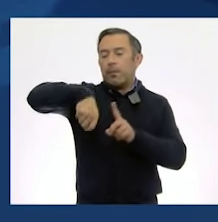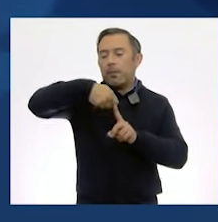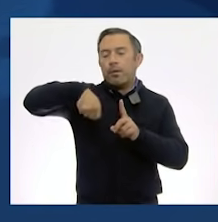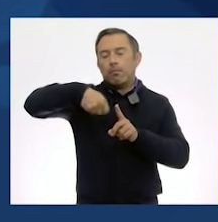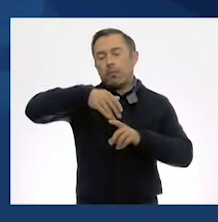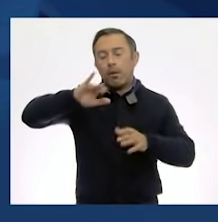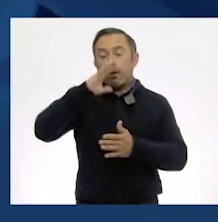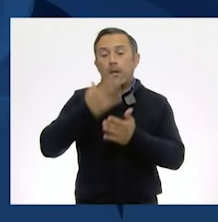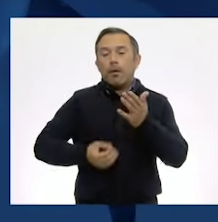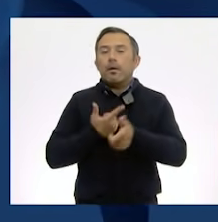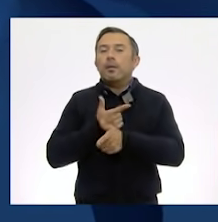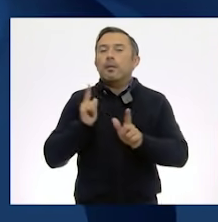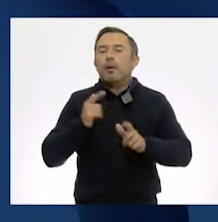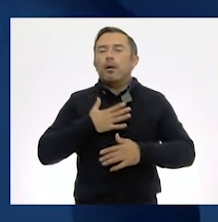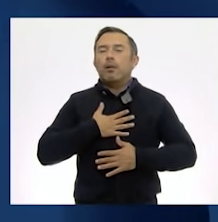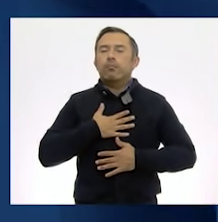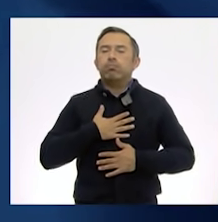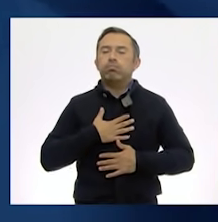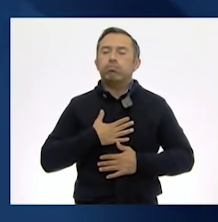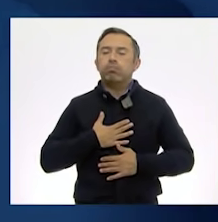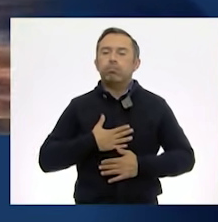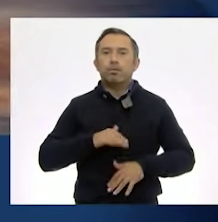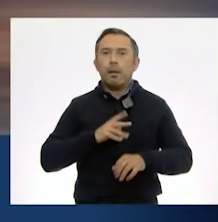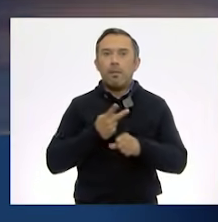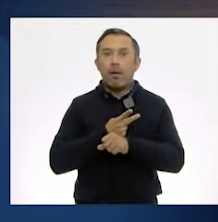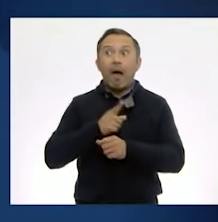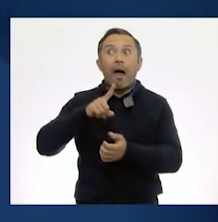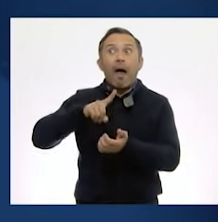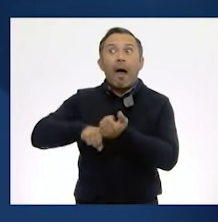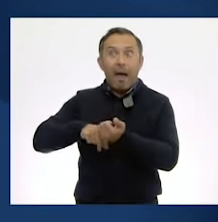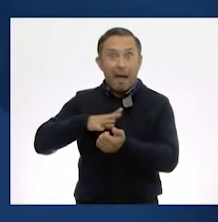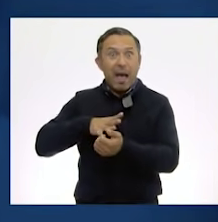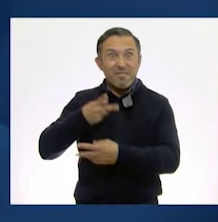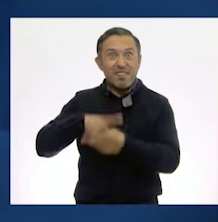había pasado. Mas otro les aguardaba.